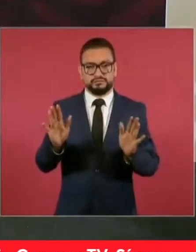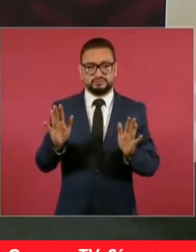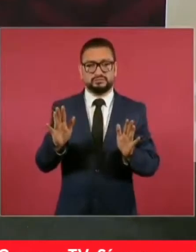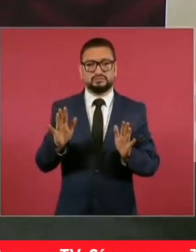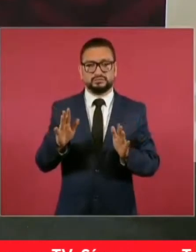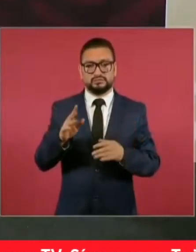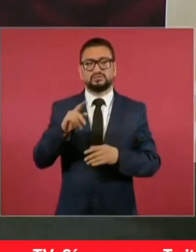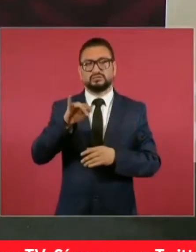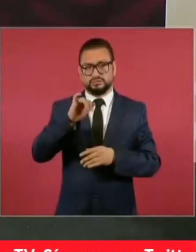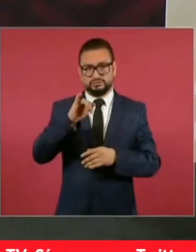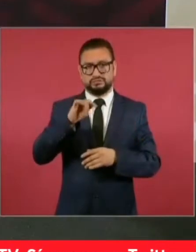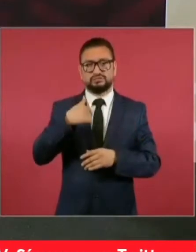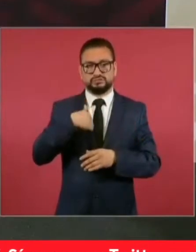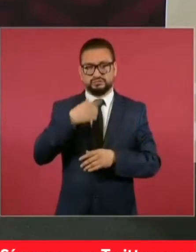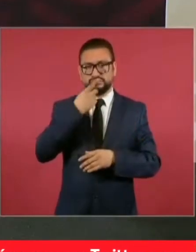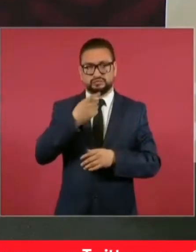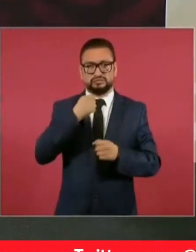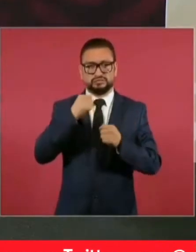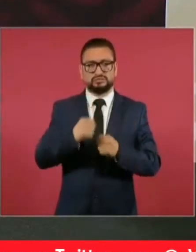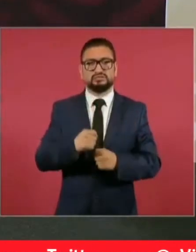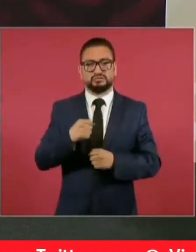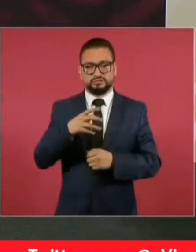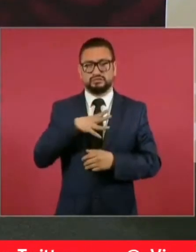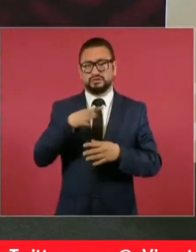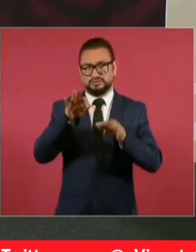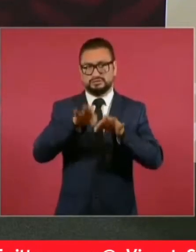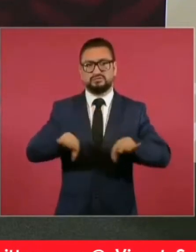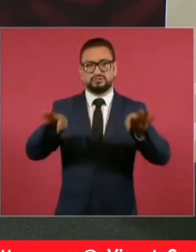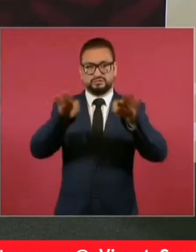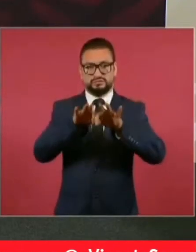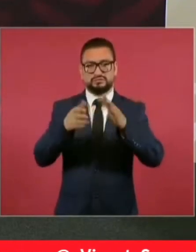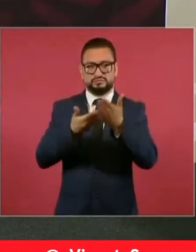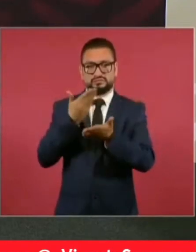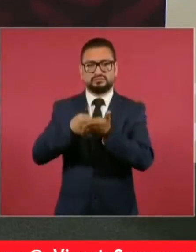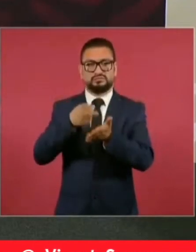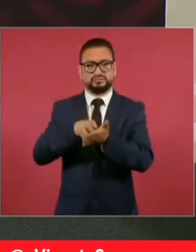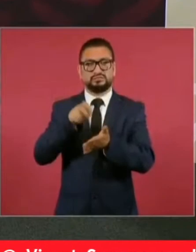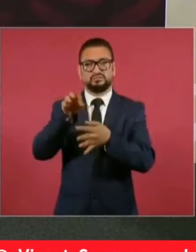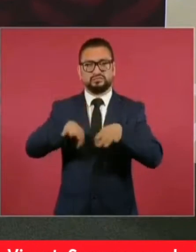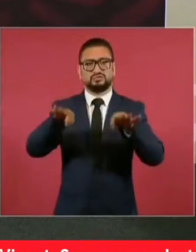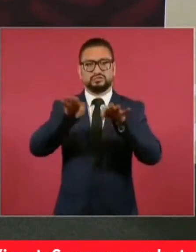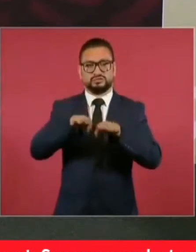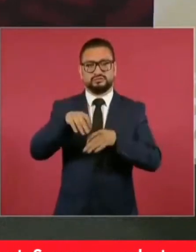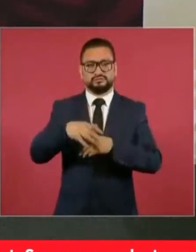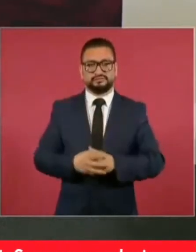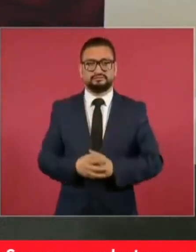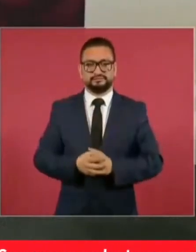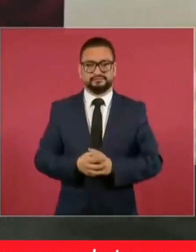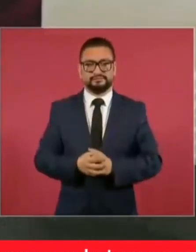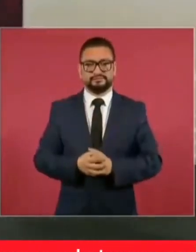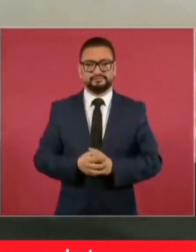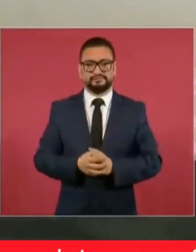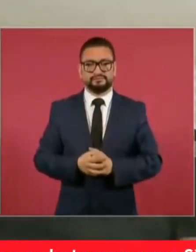sí sostengo es que es importante la reforma al Poder Judicial.